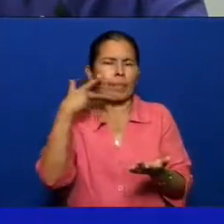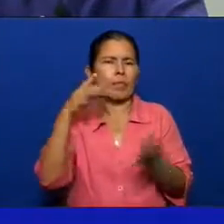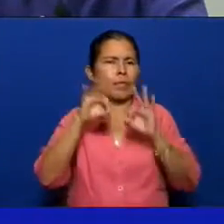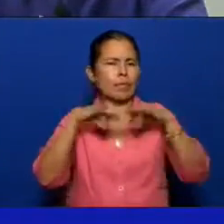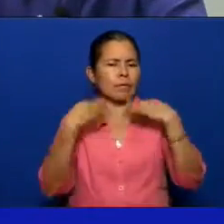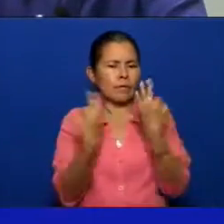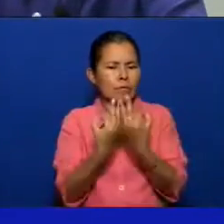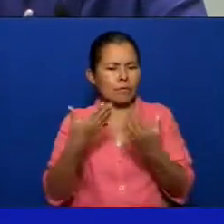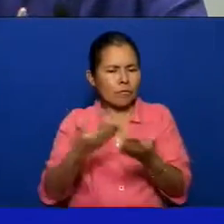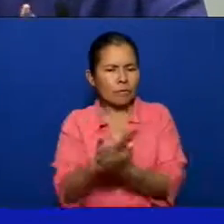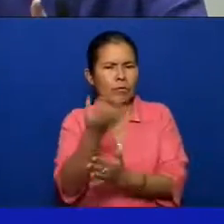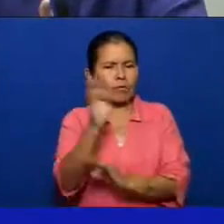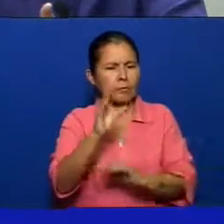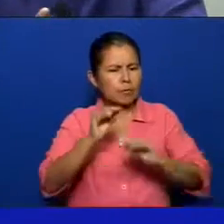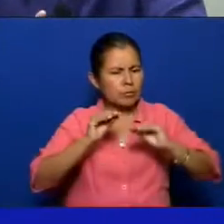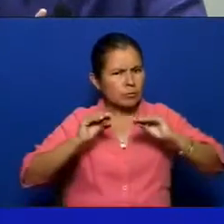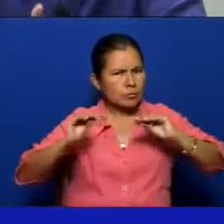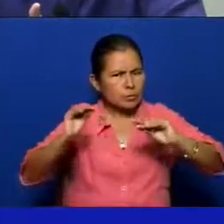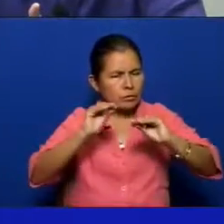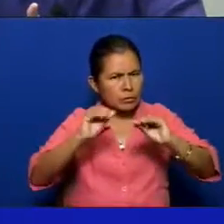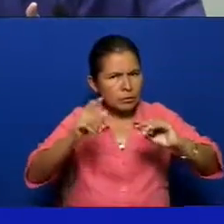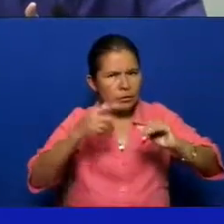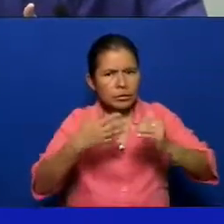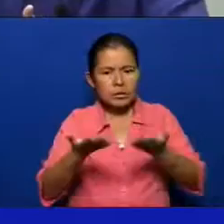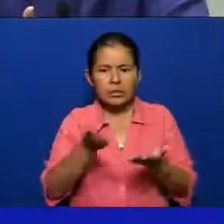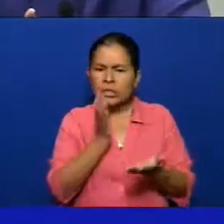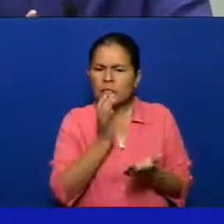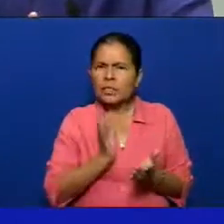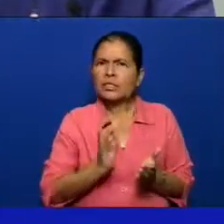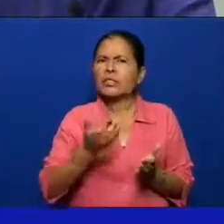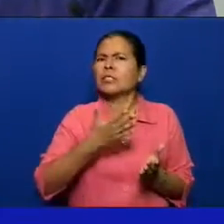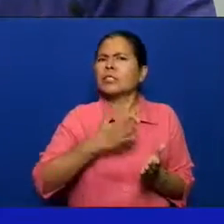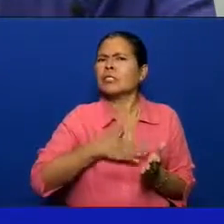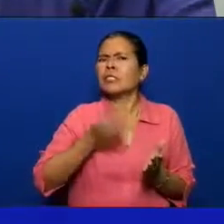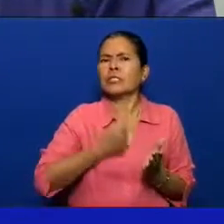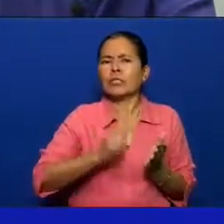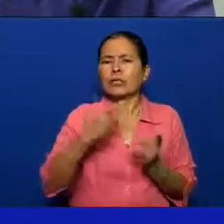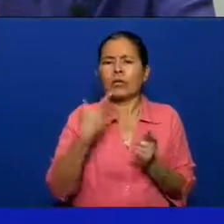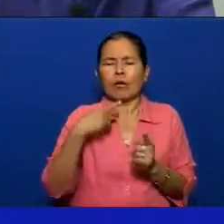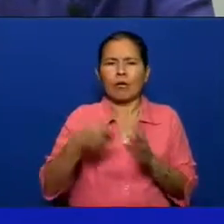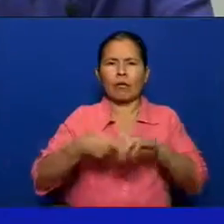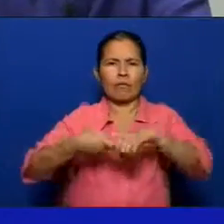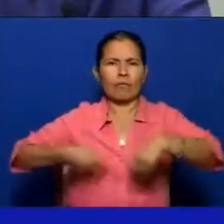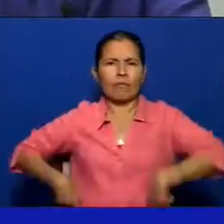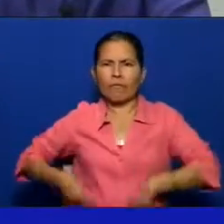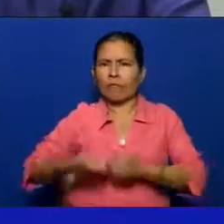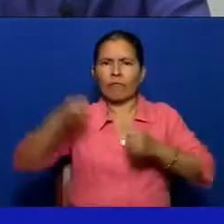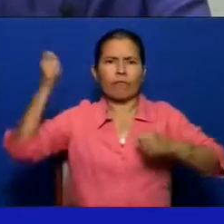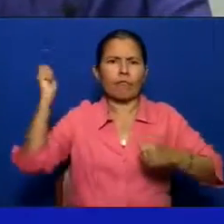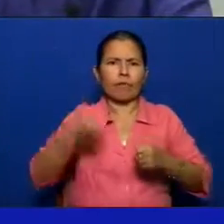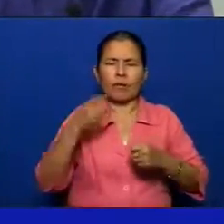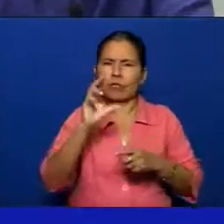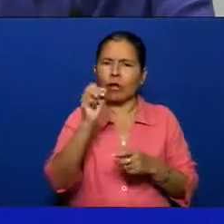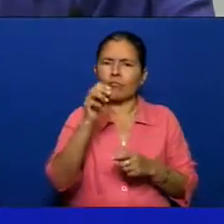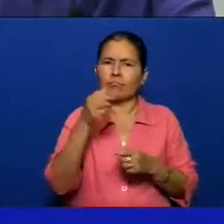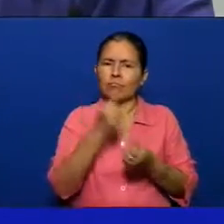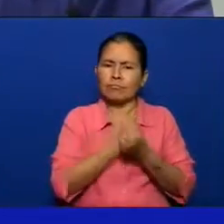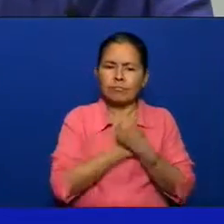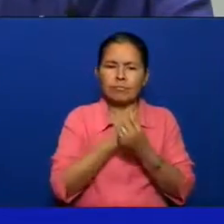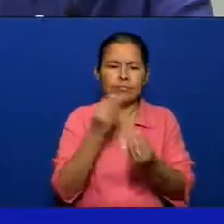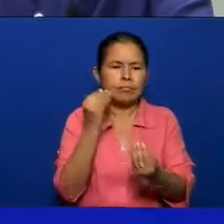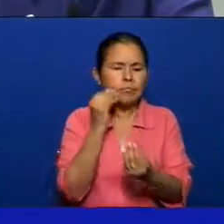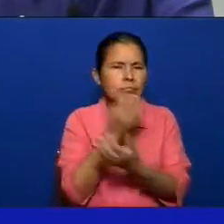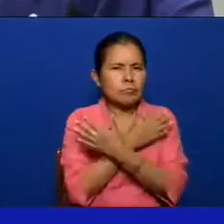nuevos métodos educativos, estos nuevos patrones de crianza, que no están basados en el fajazo, sino en la ternura, en el beso,